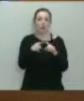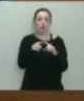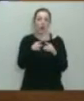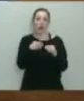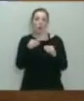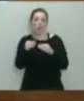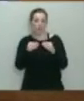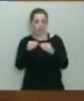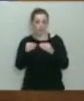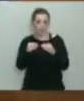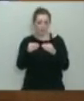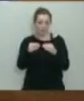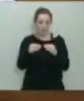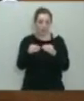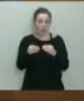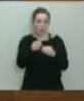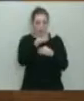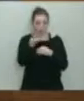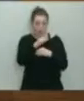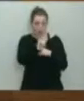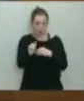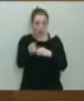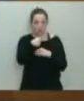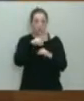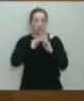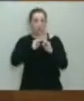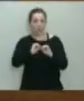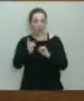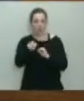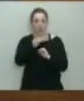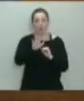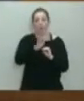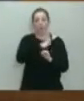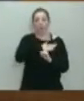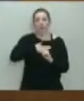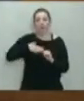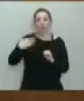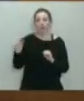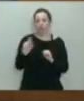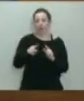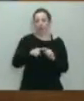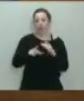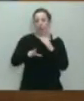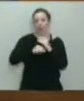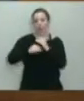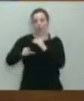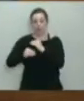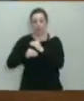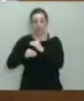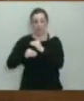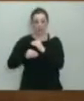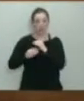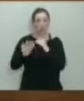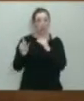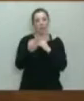endeudamiento, no es que la rechacemos, lo que sí pretendemos es, y a través de enmiendas parciales, tratar de cambiar el destino y el sentido de